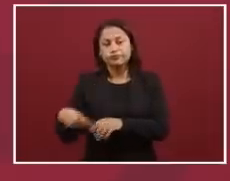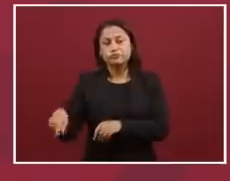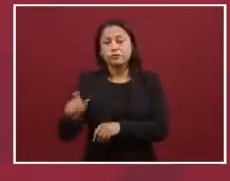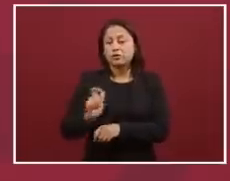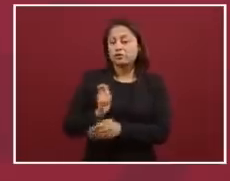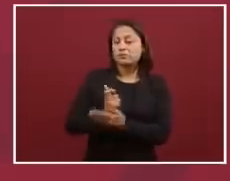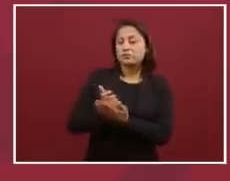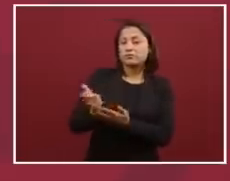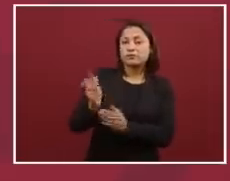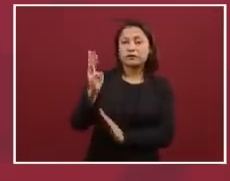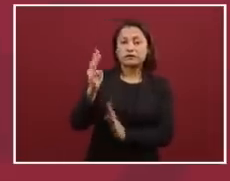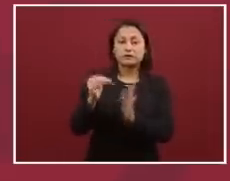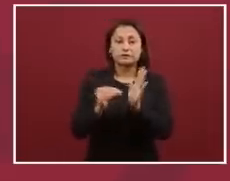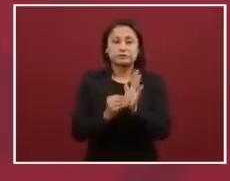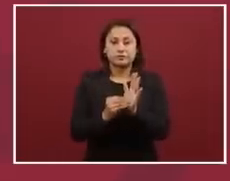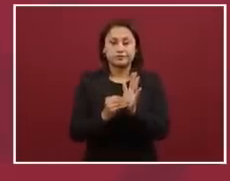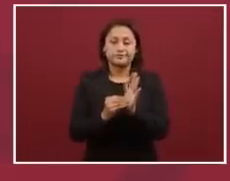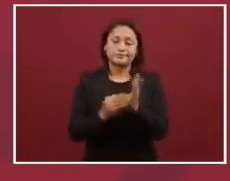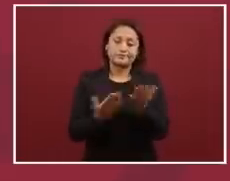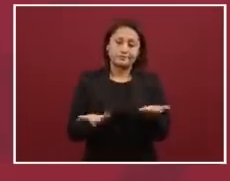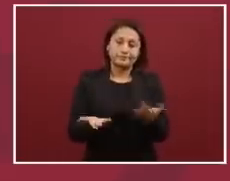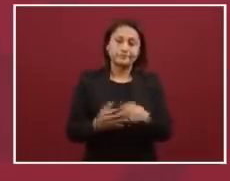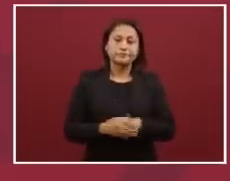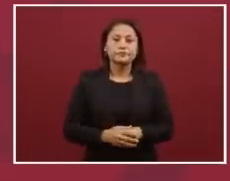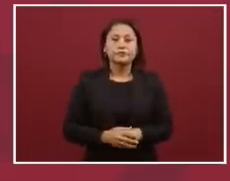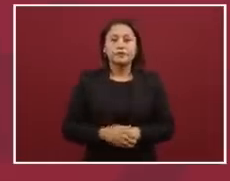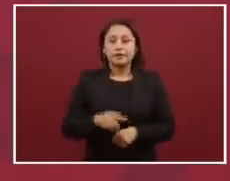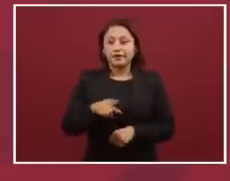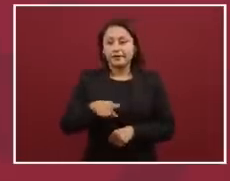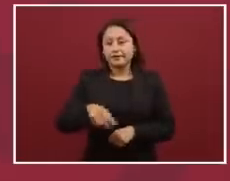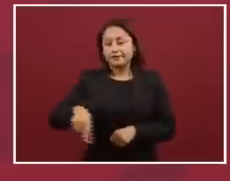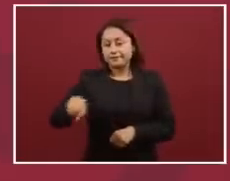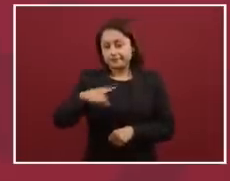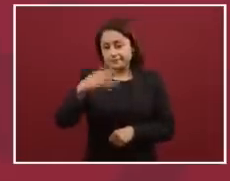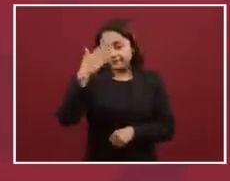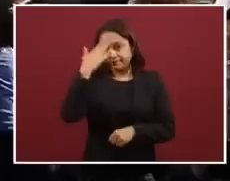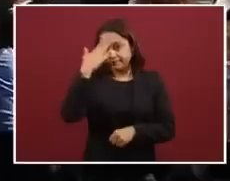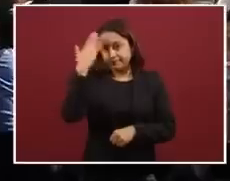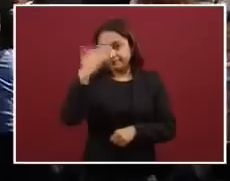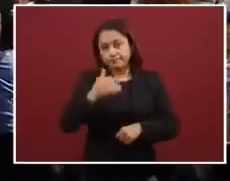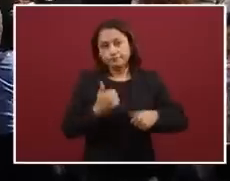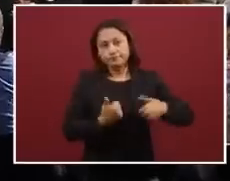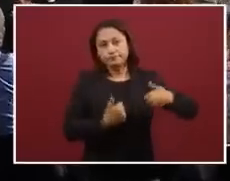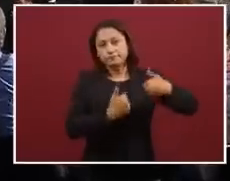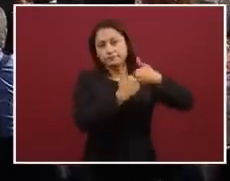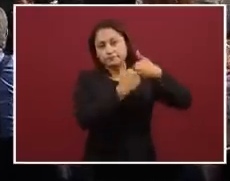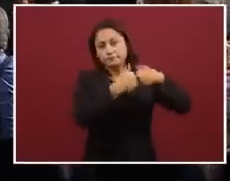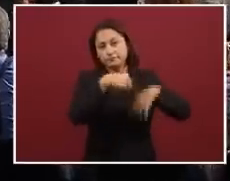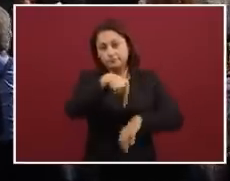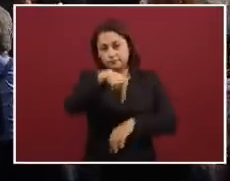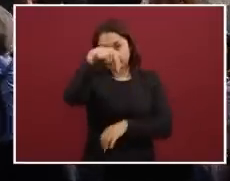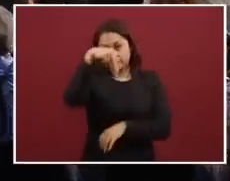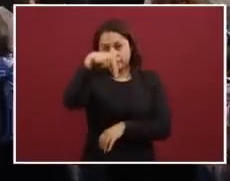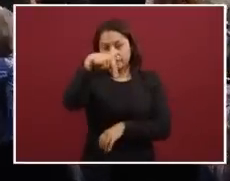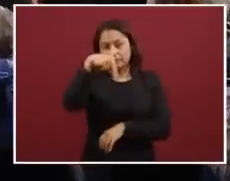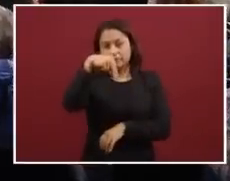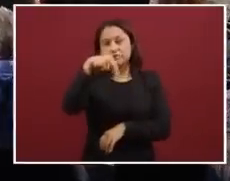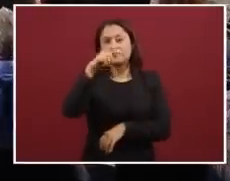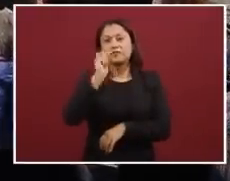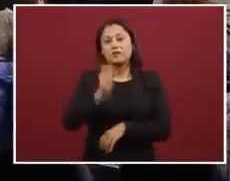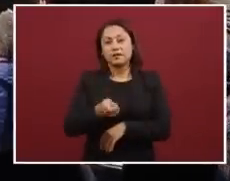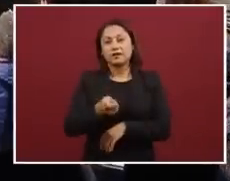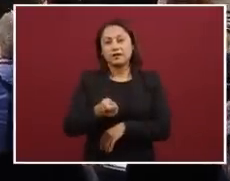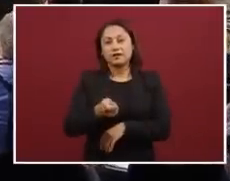La frontera norte, para los que dicen que no ha habido cambios, tiene un trato especial